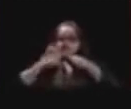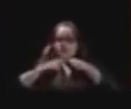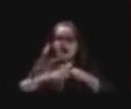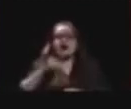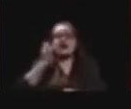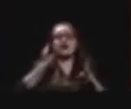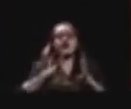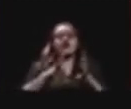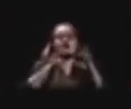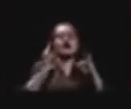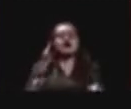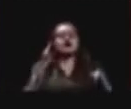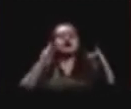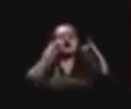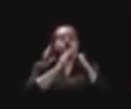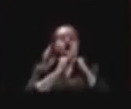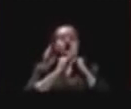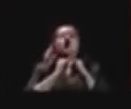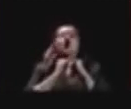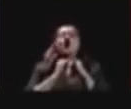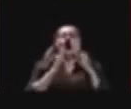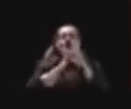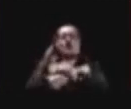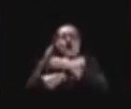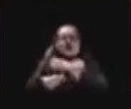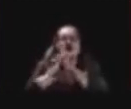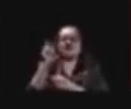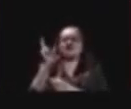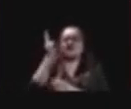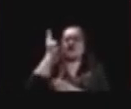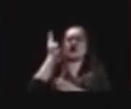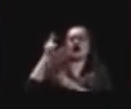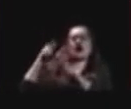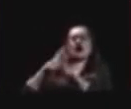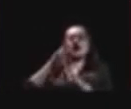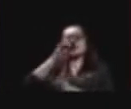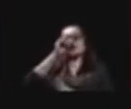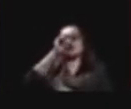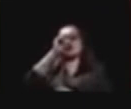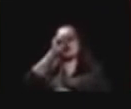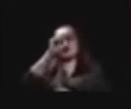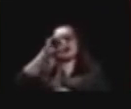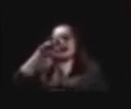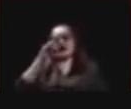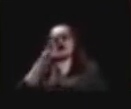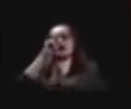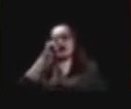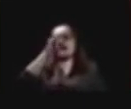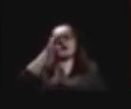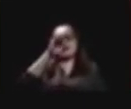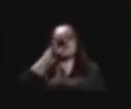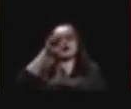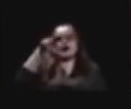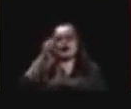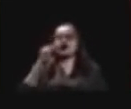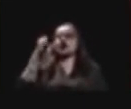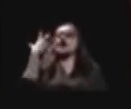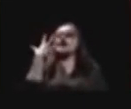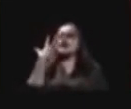el Instituto de Educación Superior Rosario Castellanos con 5 planteles educativos.